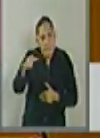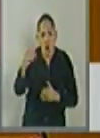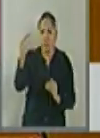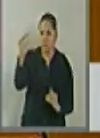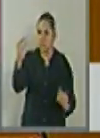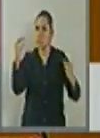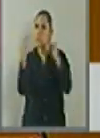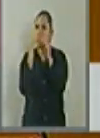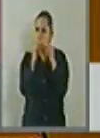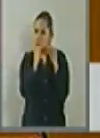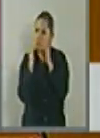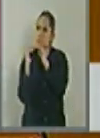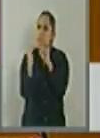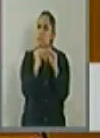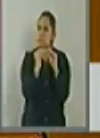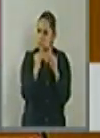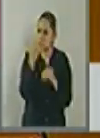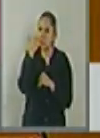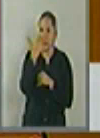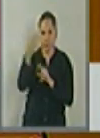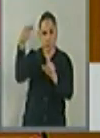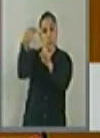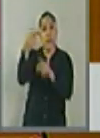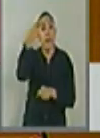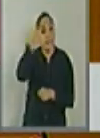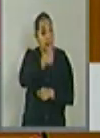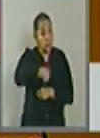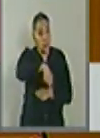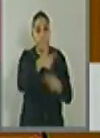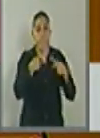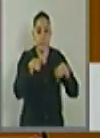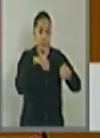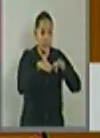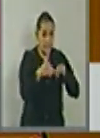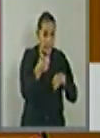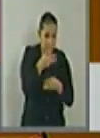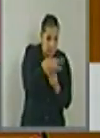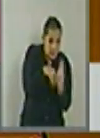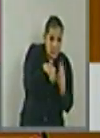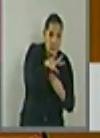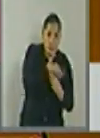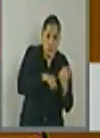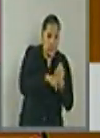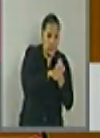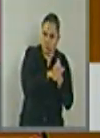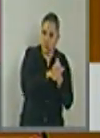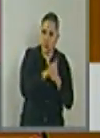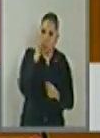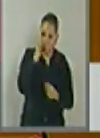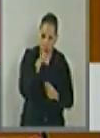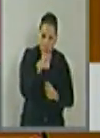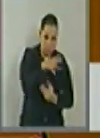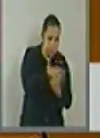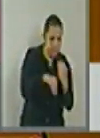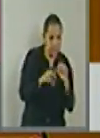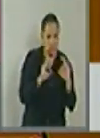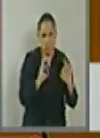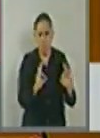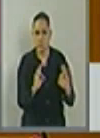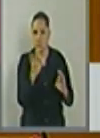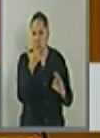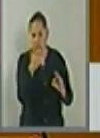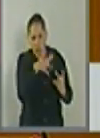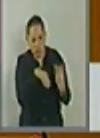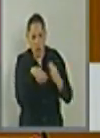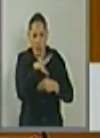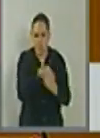desde luego el poder de capacidad de mejora de ingreso de la gente, defensa y ampliación de las libertades individuales